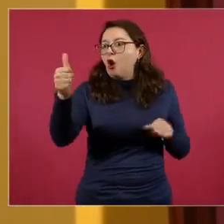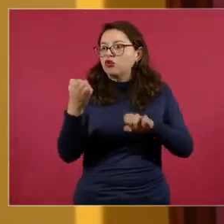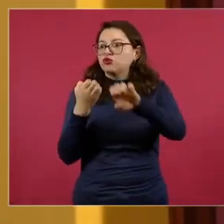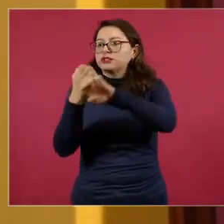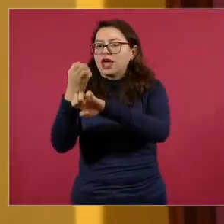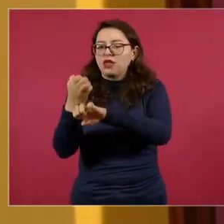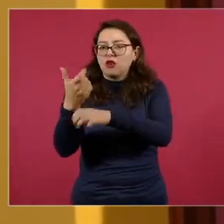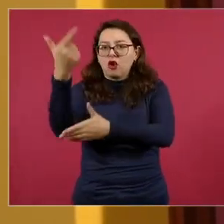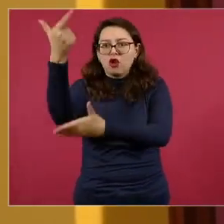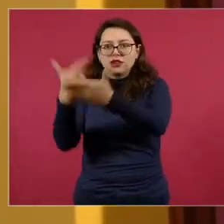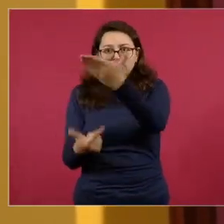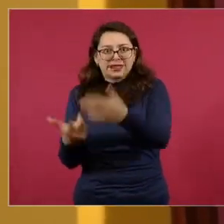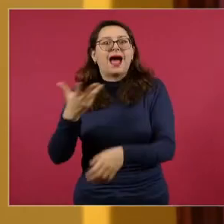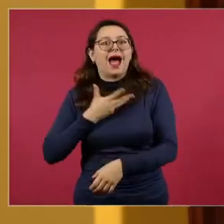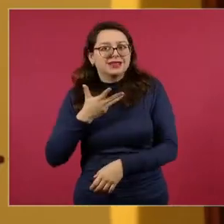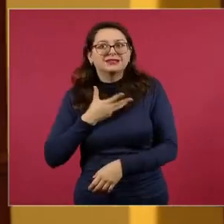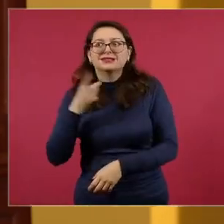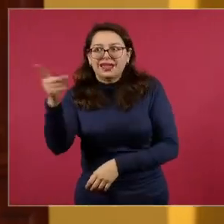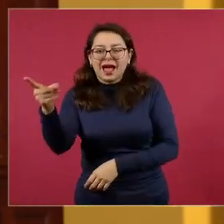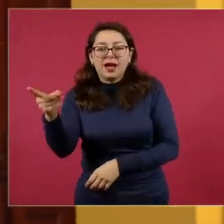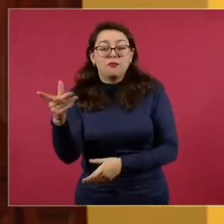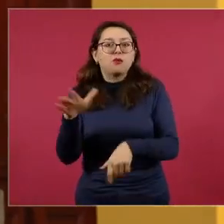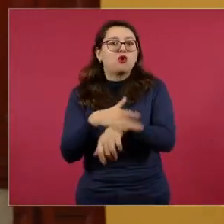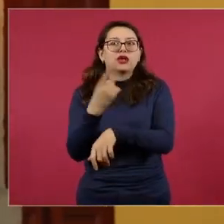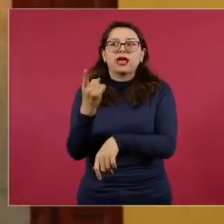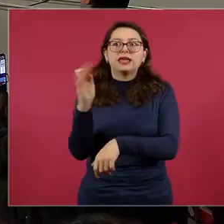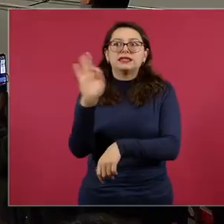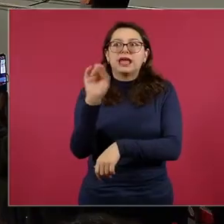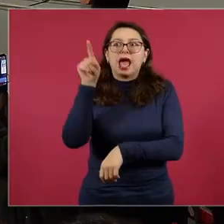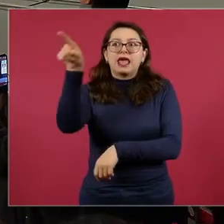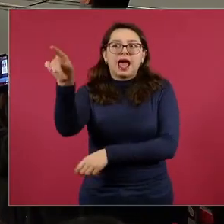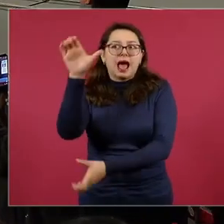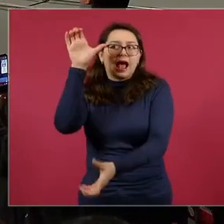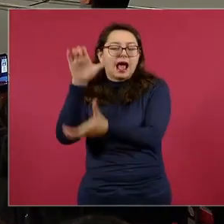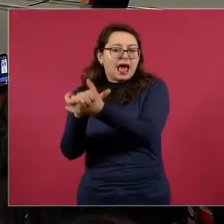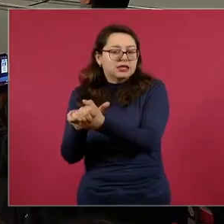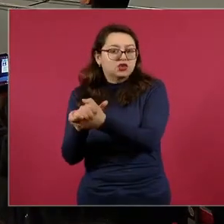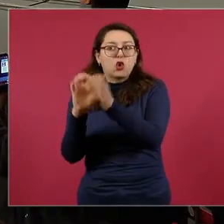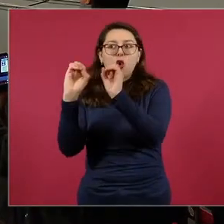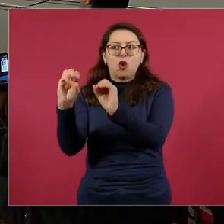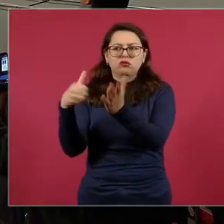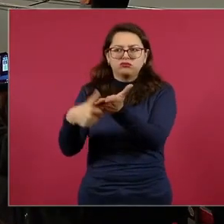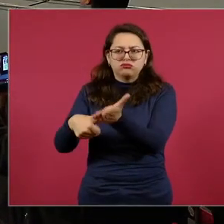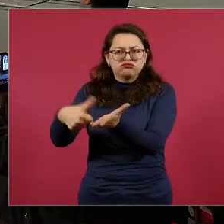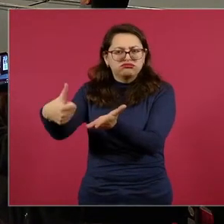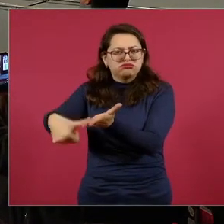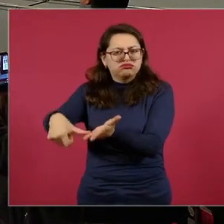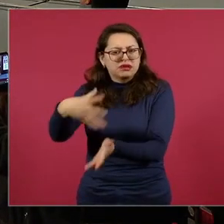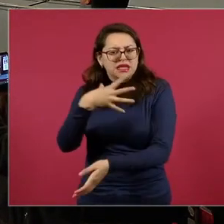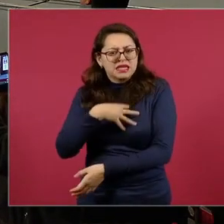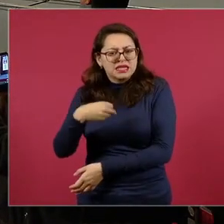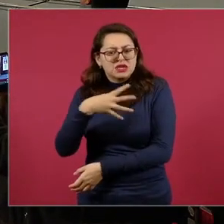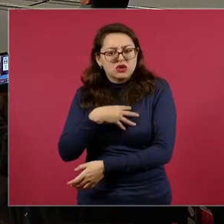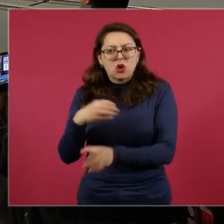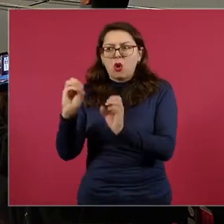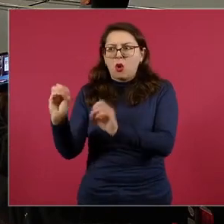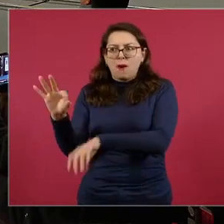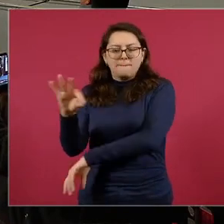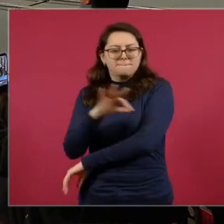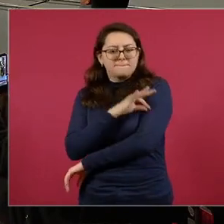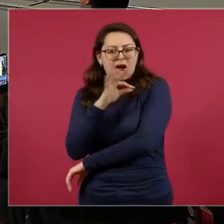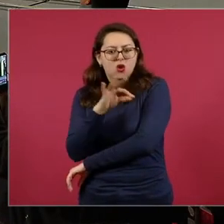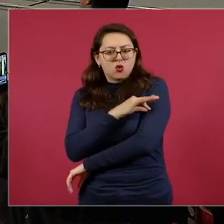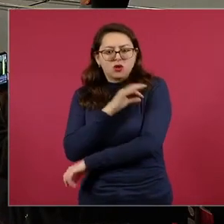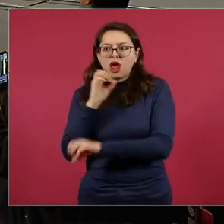contrayeron matrimonio o registraron algún hijo o se vacunaron de COVID